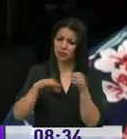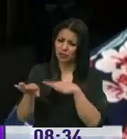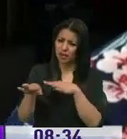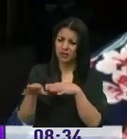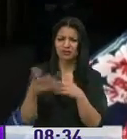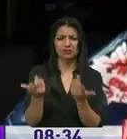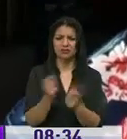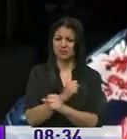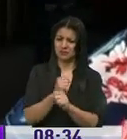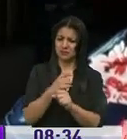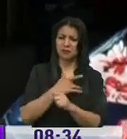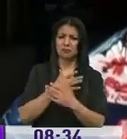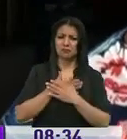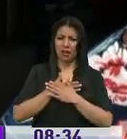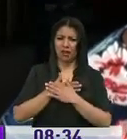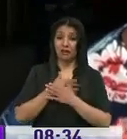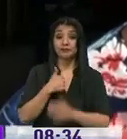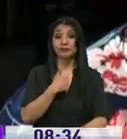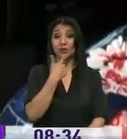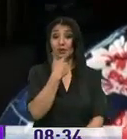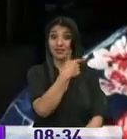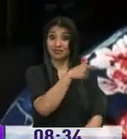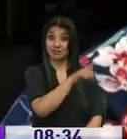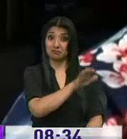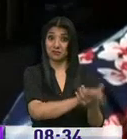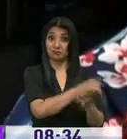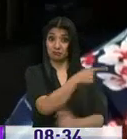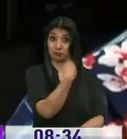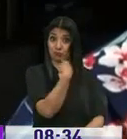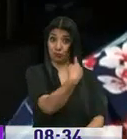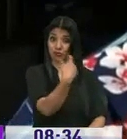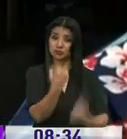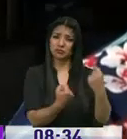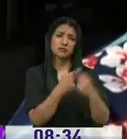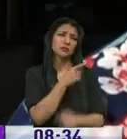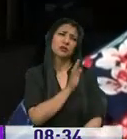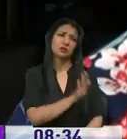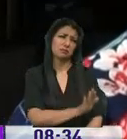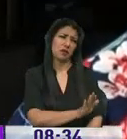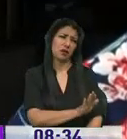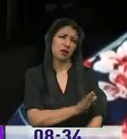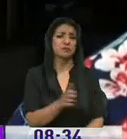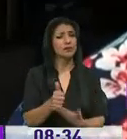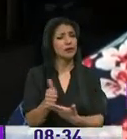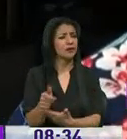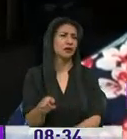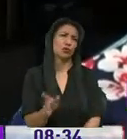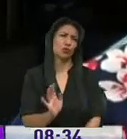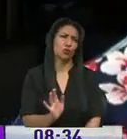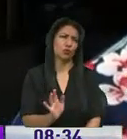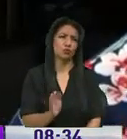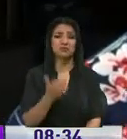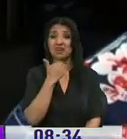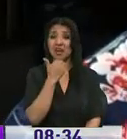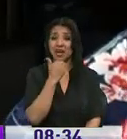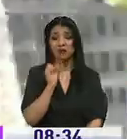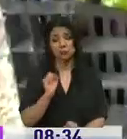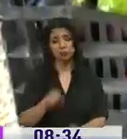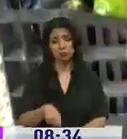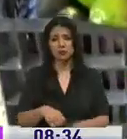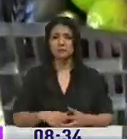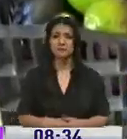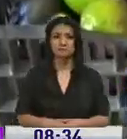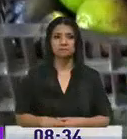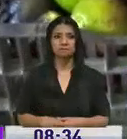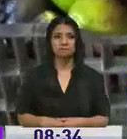tirados en la carretera. Entonces siempre le pido a mi marido que pare el carro, que amenore, para ver si les podíamos ayudar. Negocio que no